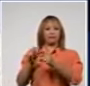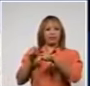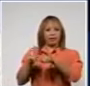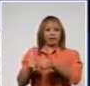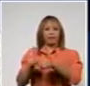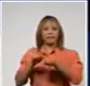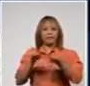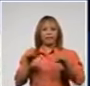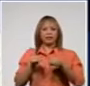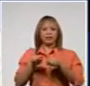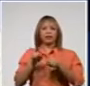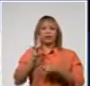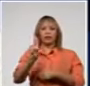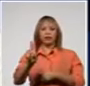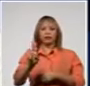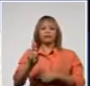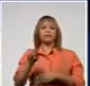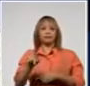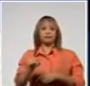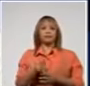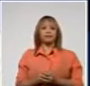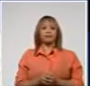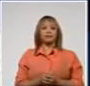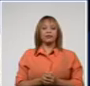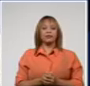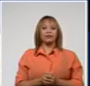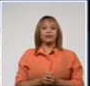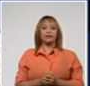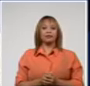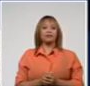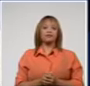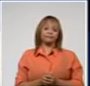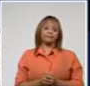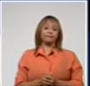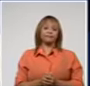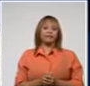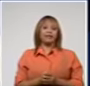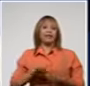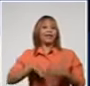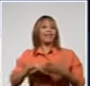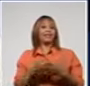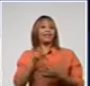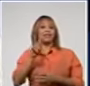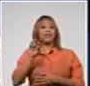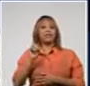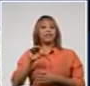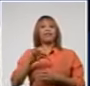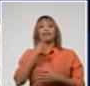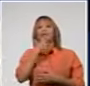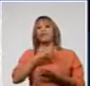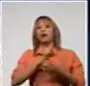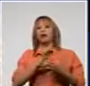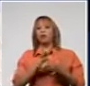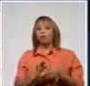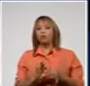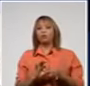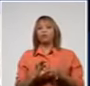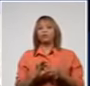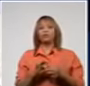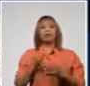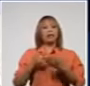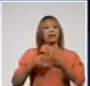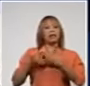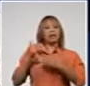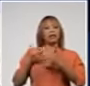Y lamentablemente, desde el día 20 de agosto, ella venía con